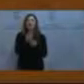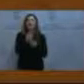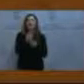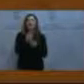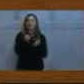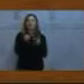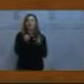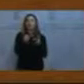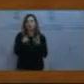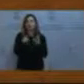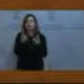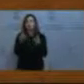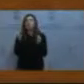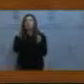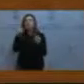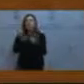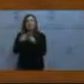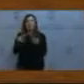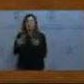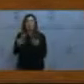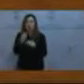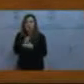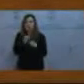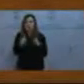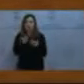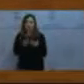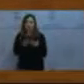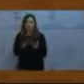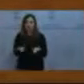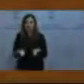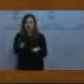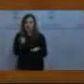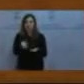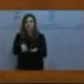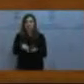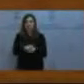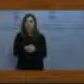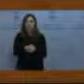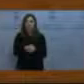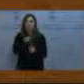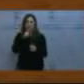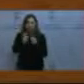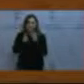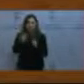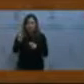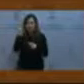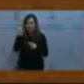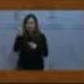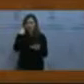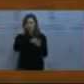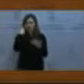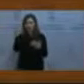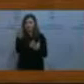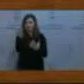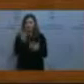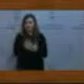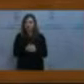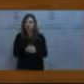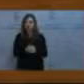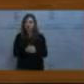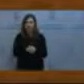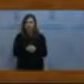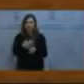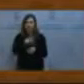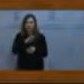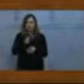Y, bueno, también se quejó mucho, casi lo que más, que me llama la atención, del posible impacto de los presupuestos